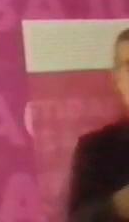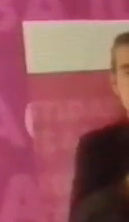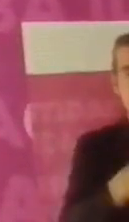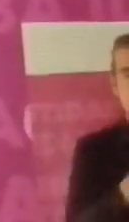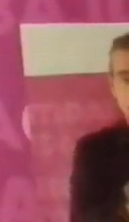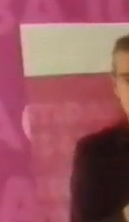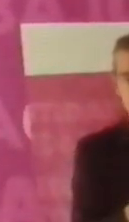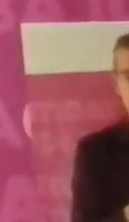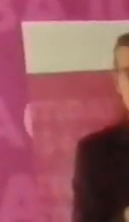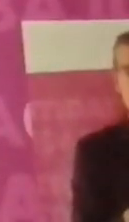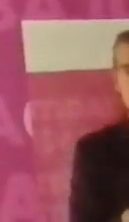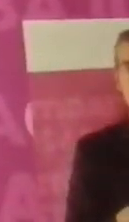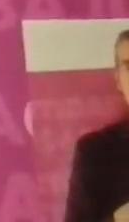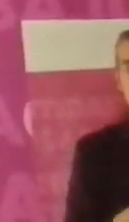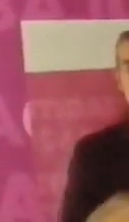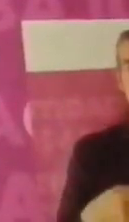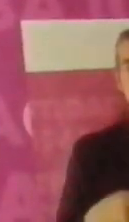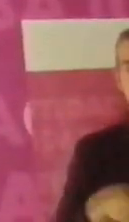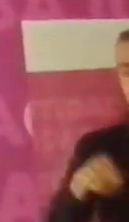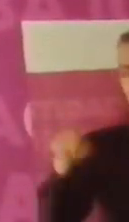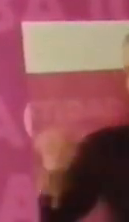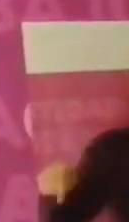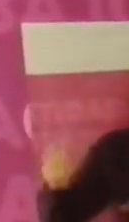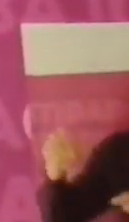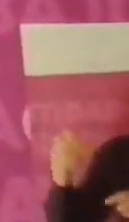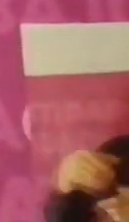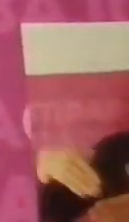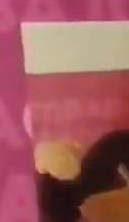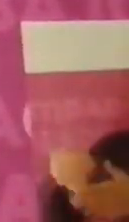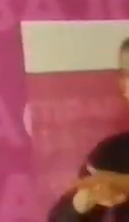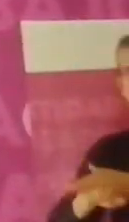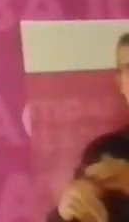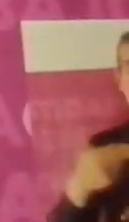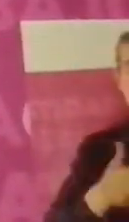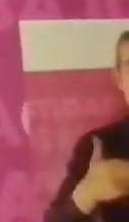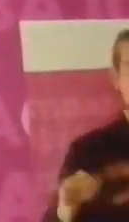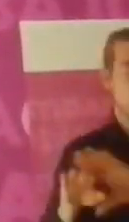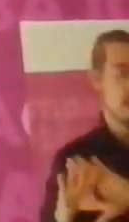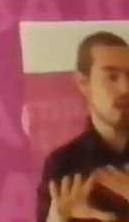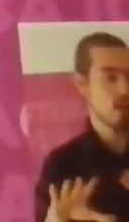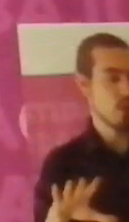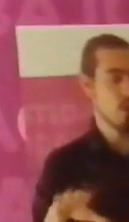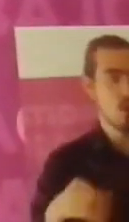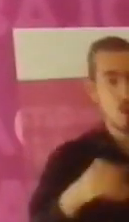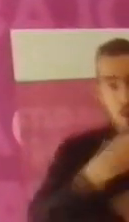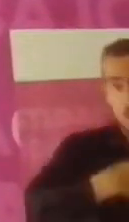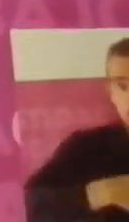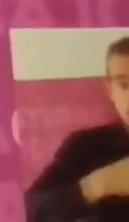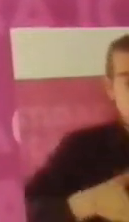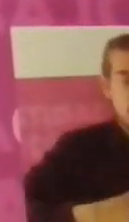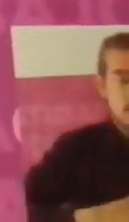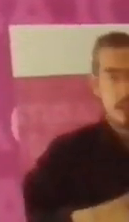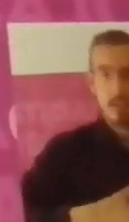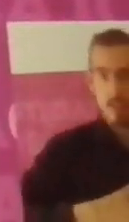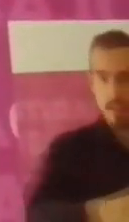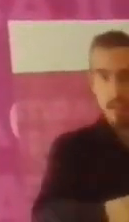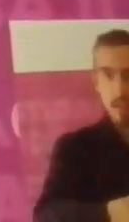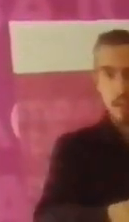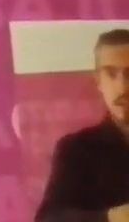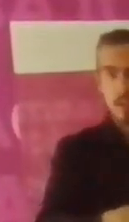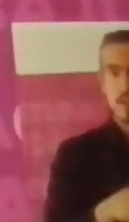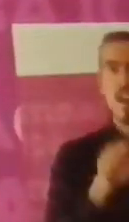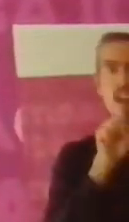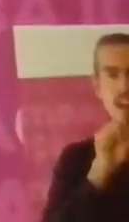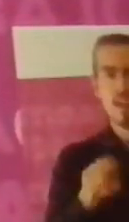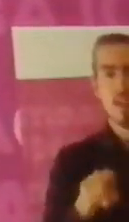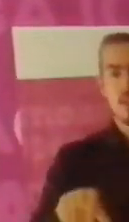Juárez hasta el centro de la ciudad. Hemos trabajado en la iluminación de varios pasos a desnivel y también iluminando colonias que nunca habían